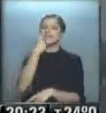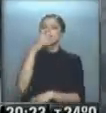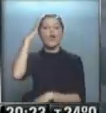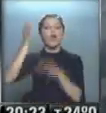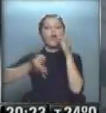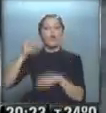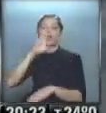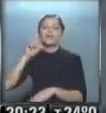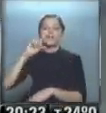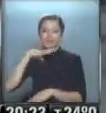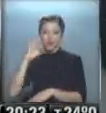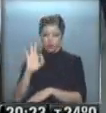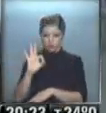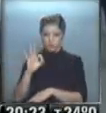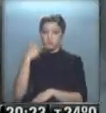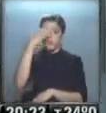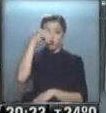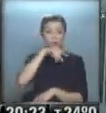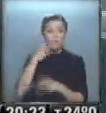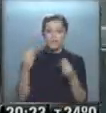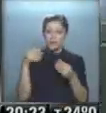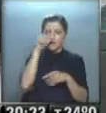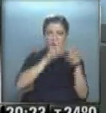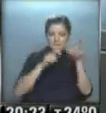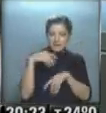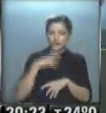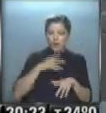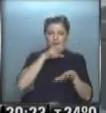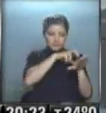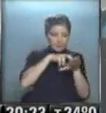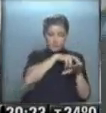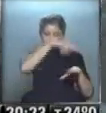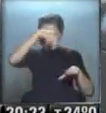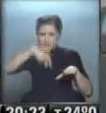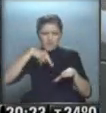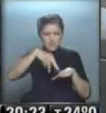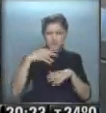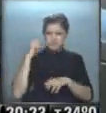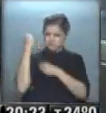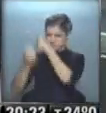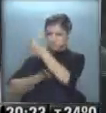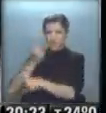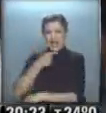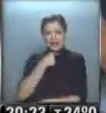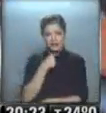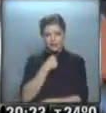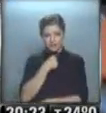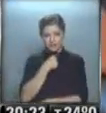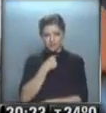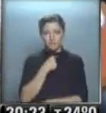Lijo. Ocurrió después de que los pasajeros intentaron golpearlo en la estación de 11. Los